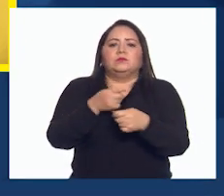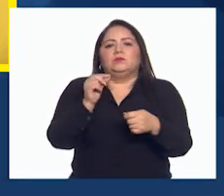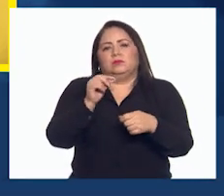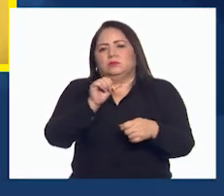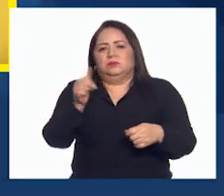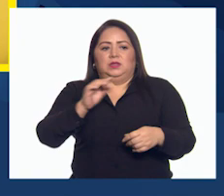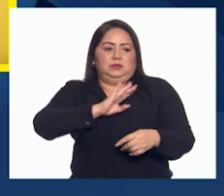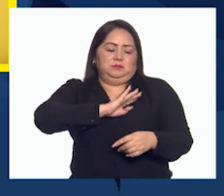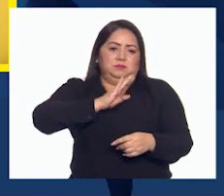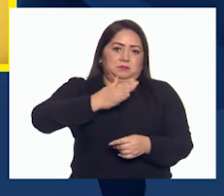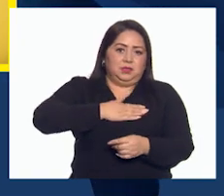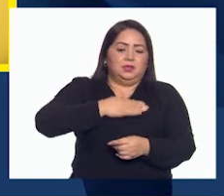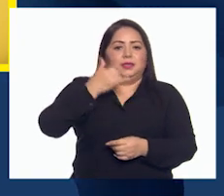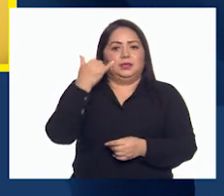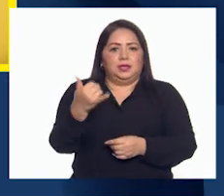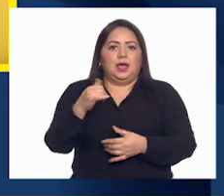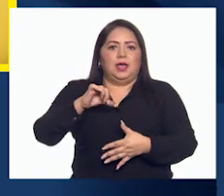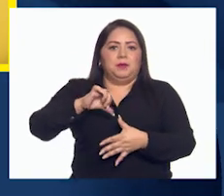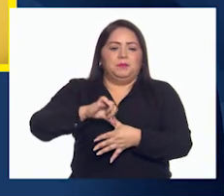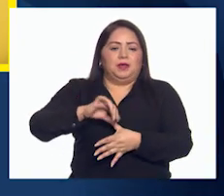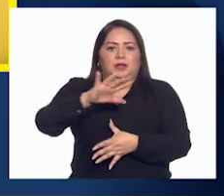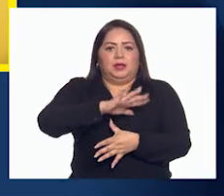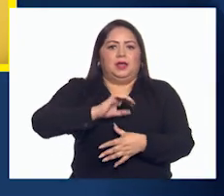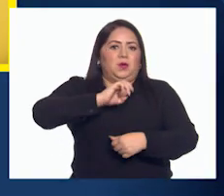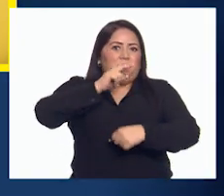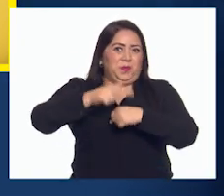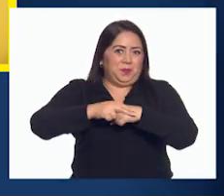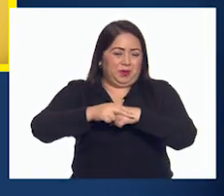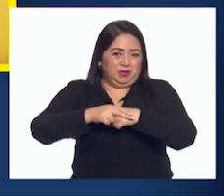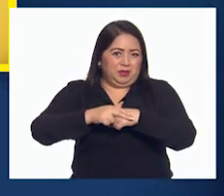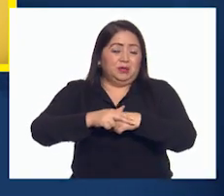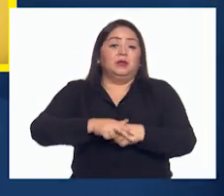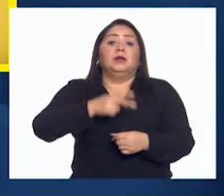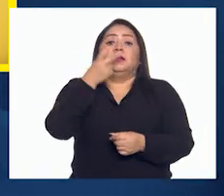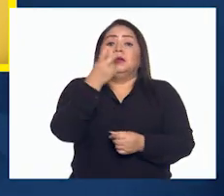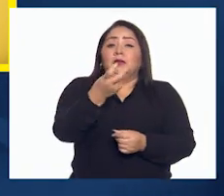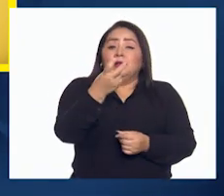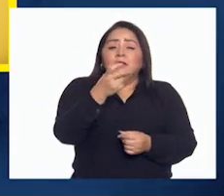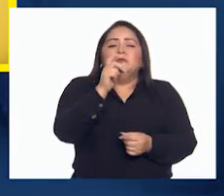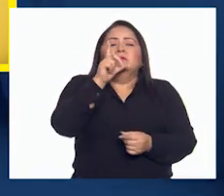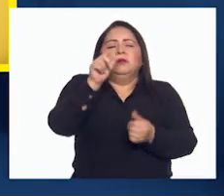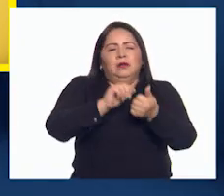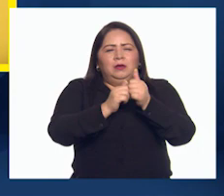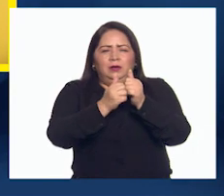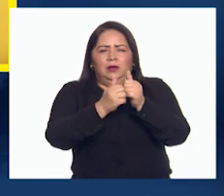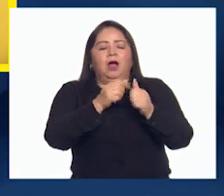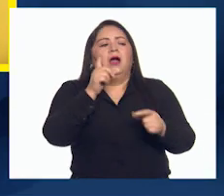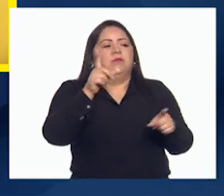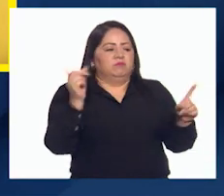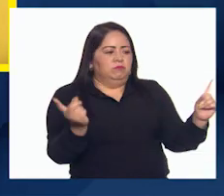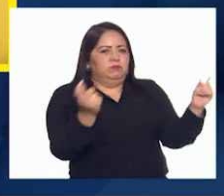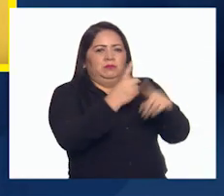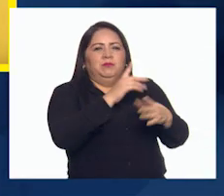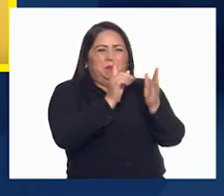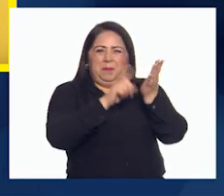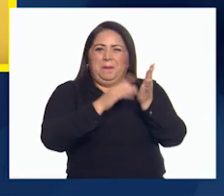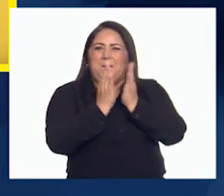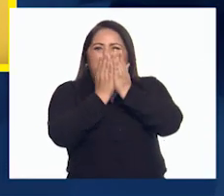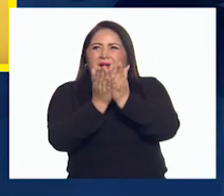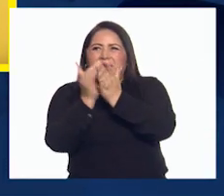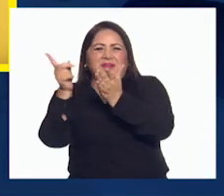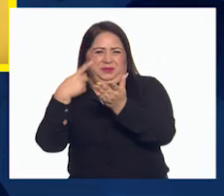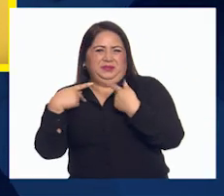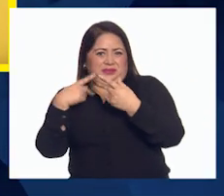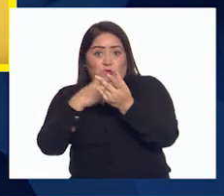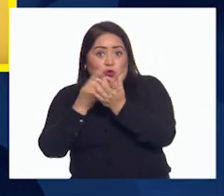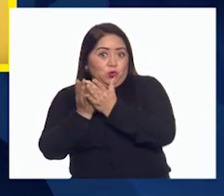entre España y América, entre Europa y América, y esto significó que en los barcos